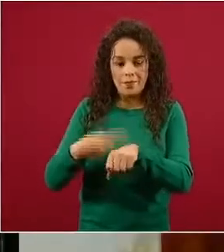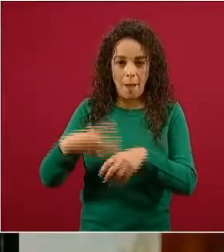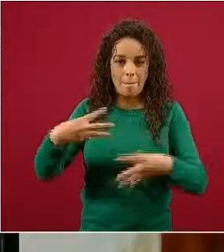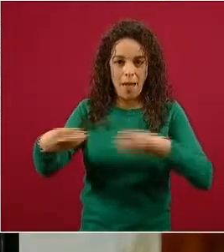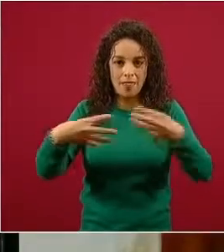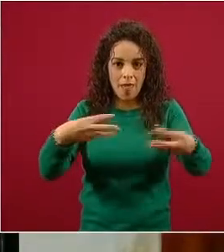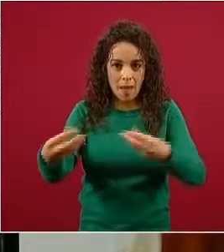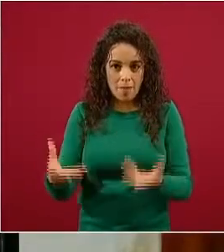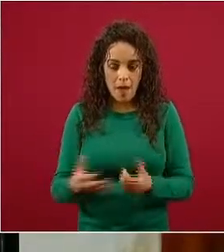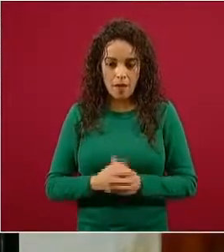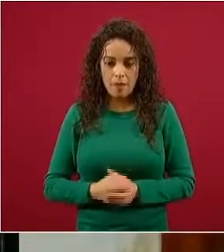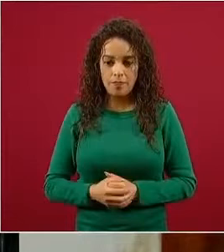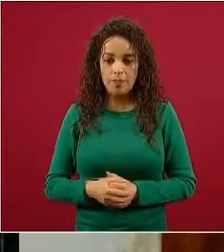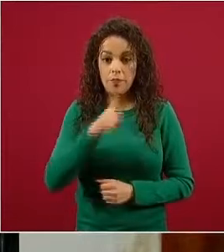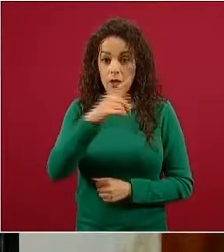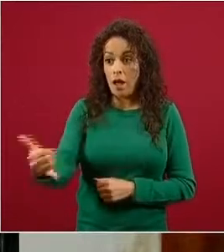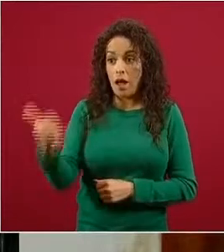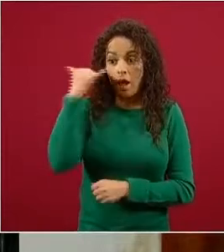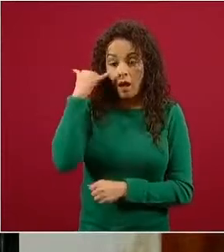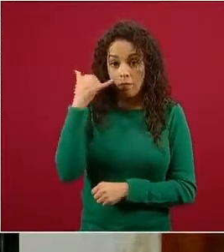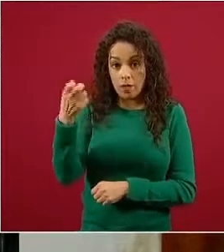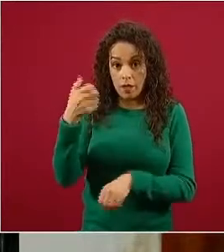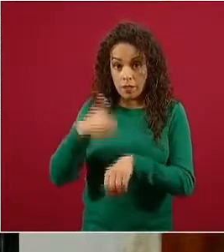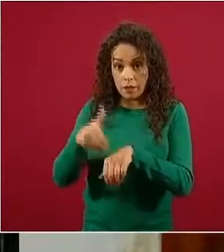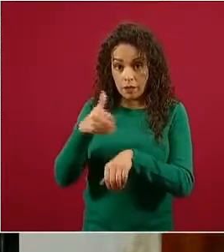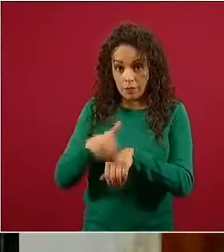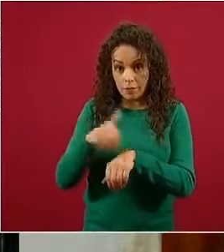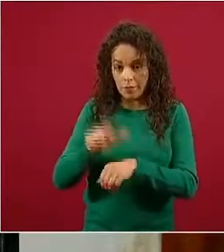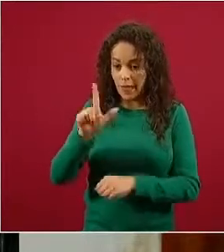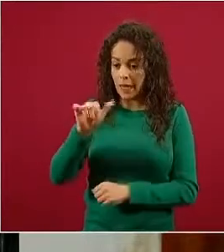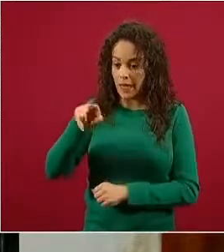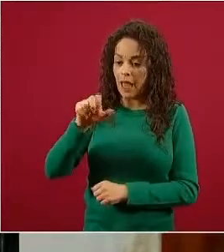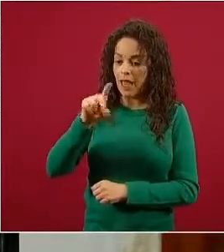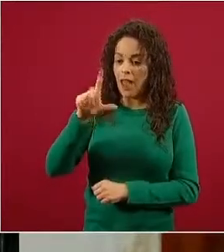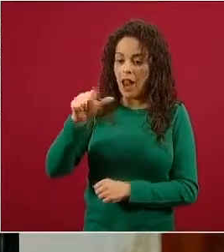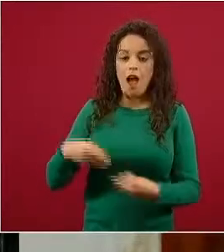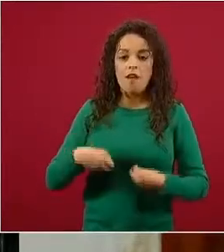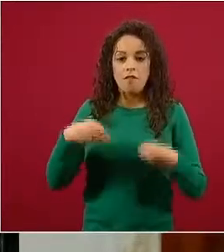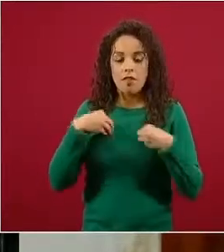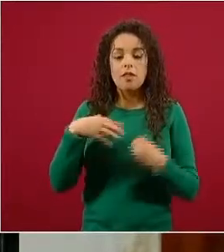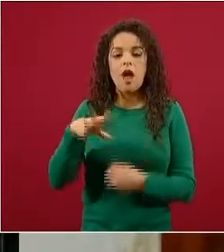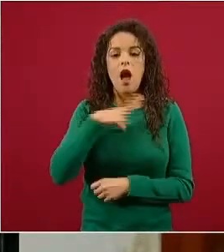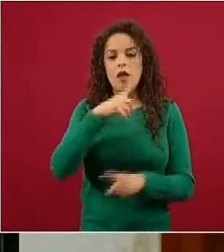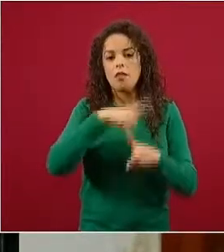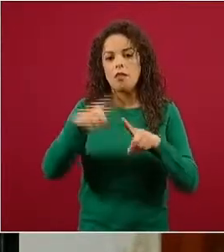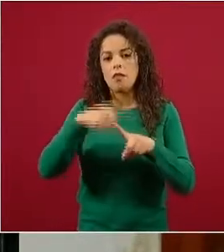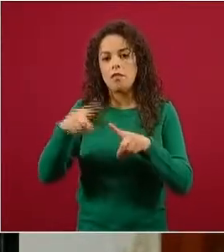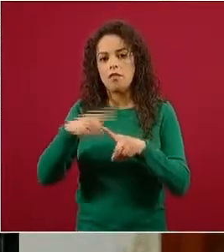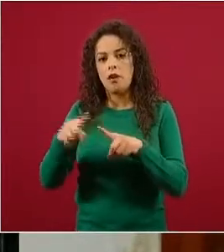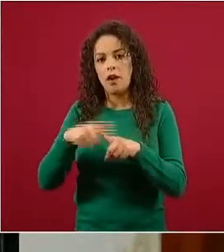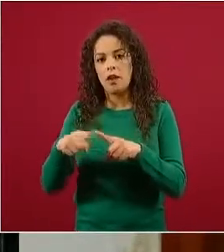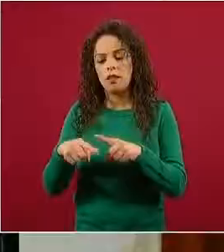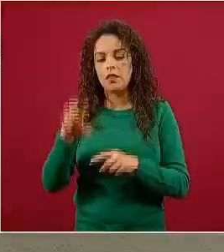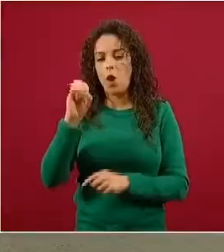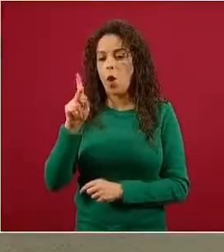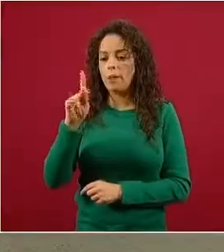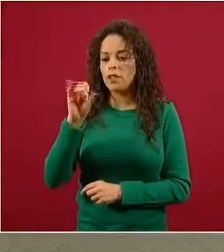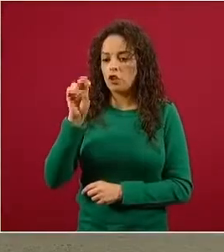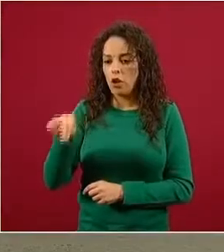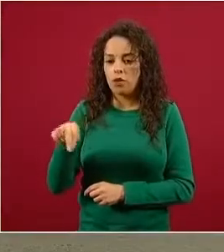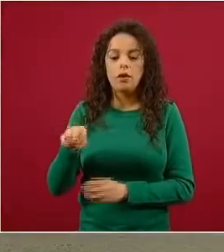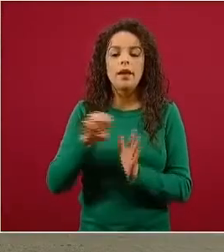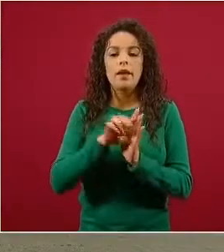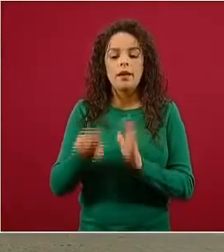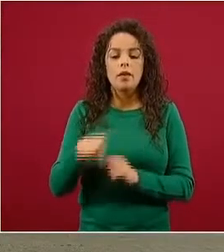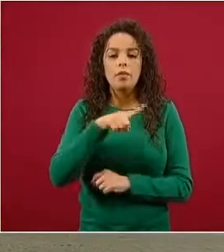Oscar Sosa, para Alerta Digital. Buenas noches a todos. Mi pregunta es referente a la salud mental. ¿Cómo una persona puede pues contar con las